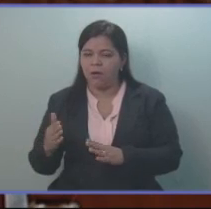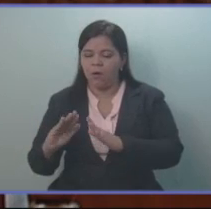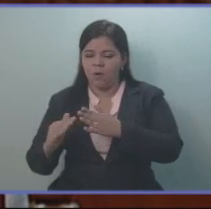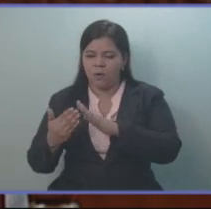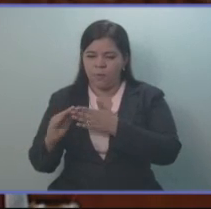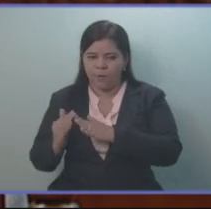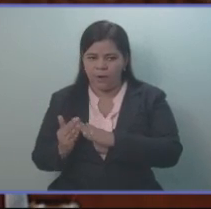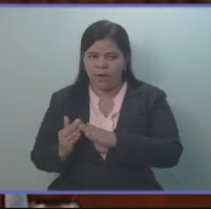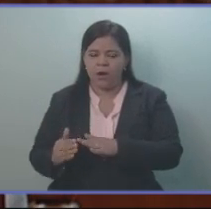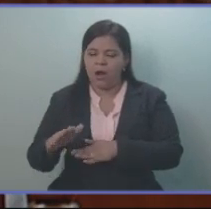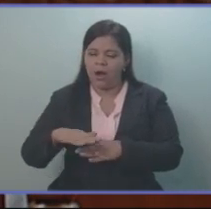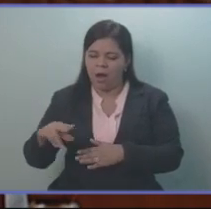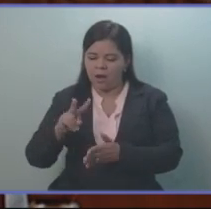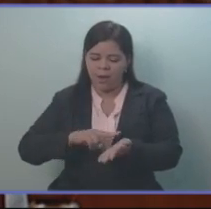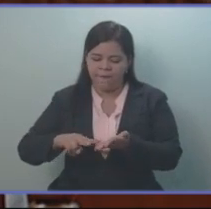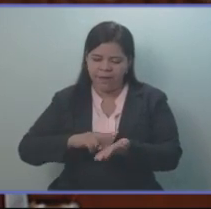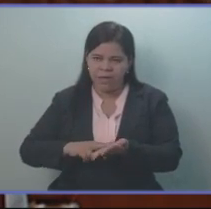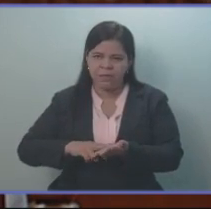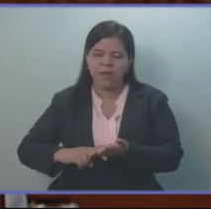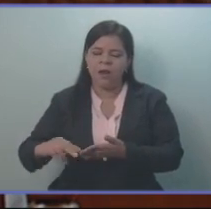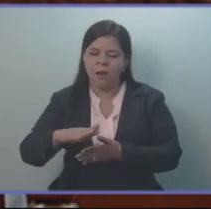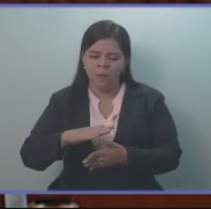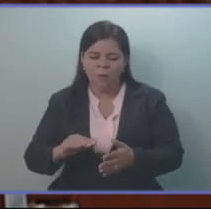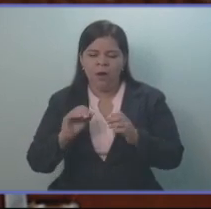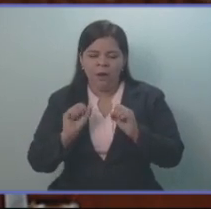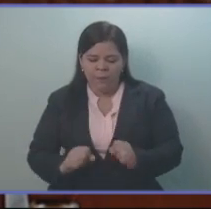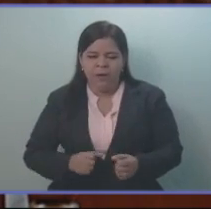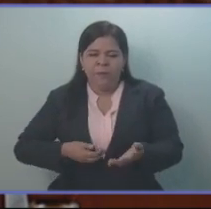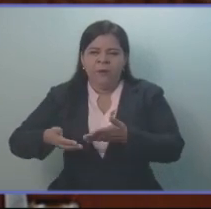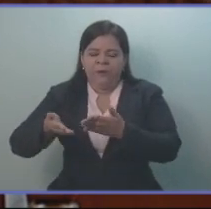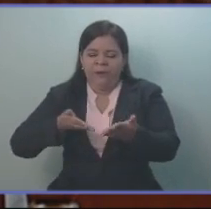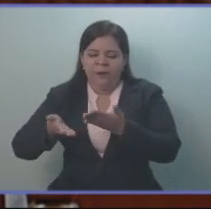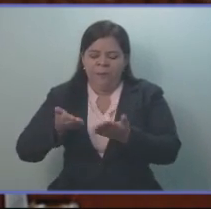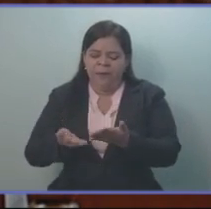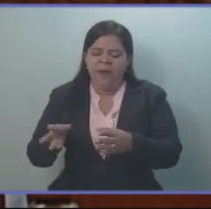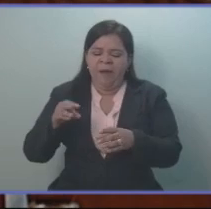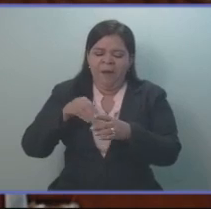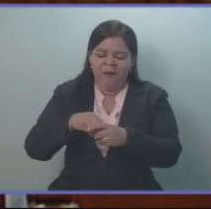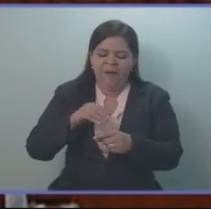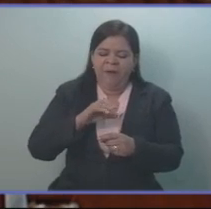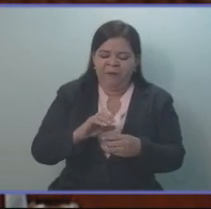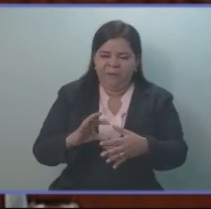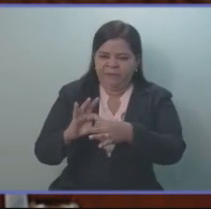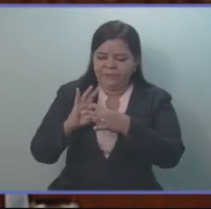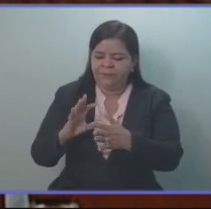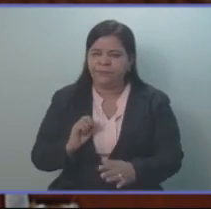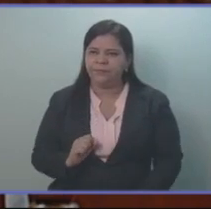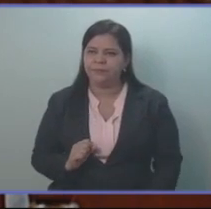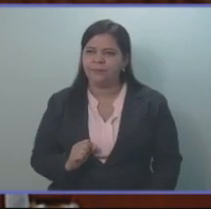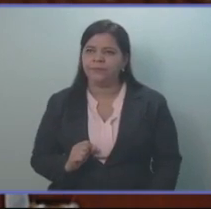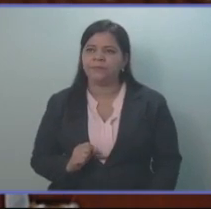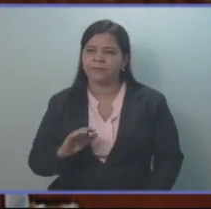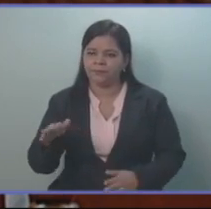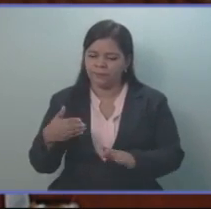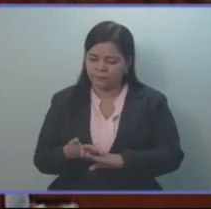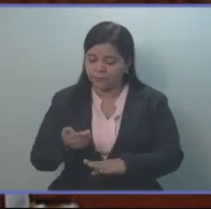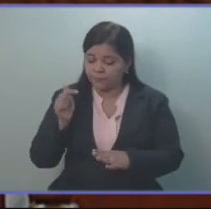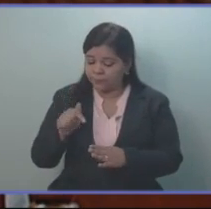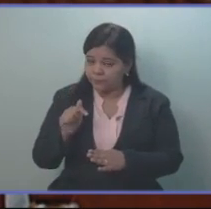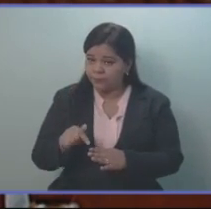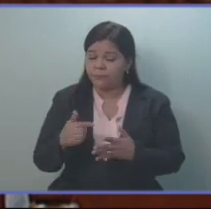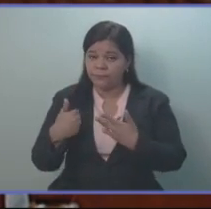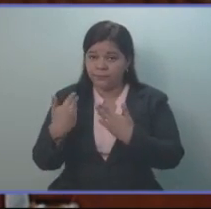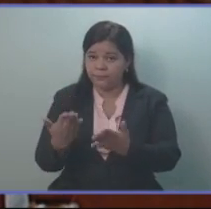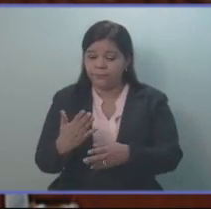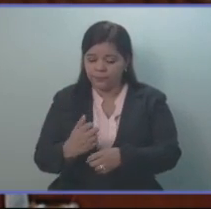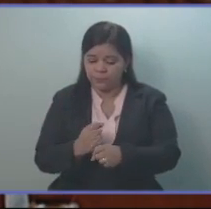recreativos, zonas verdes y los espacios para las actividades económicas integrados a la CBAM. Los mencionados inmuebles serán dados